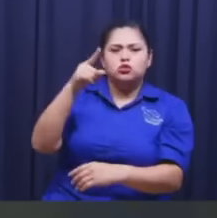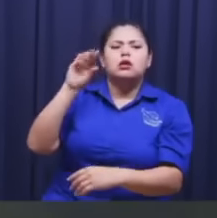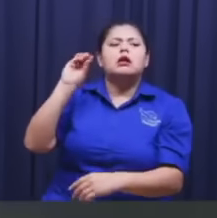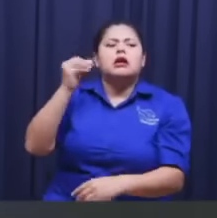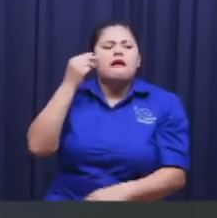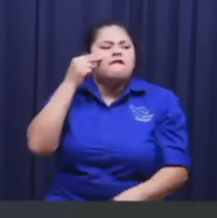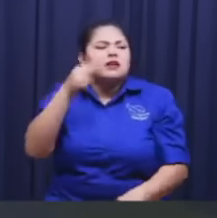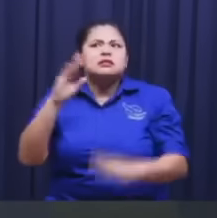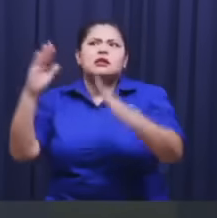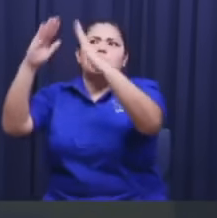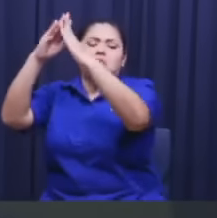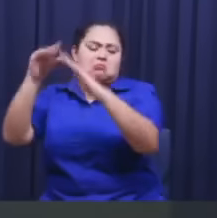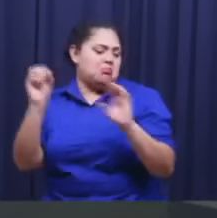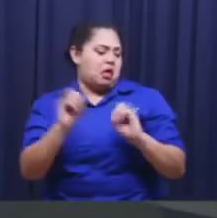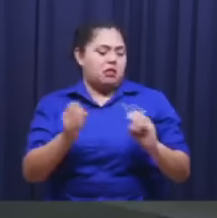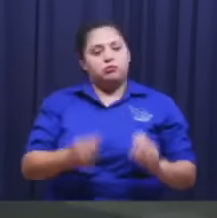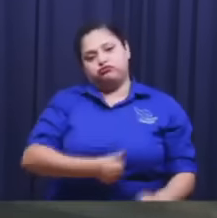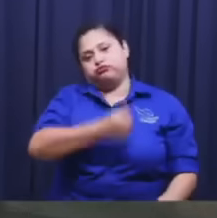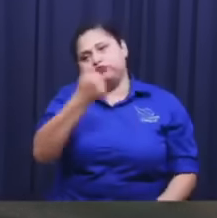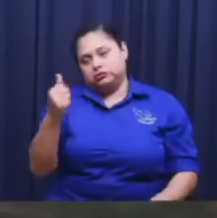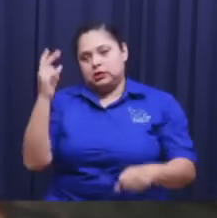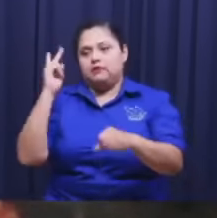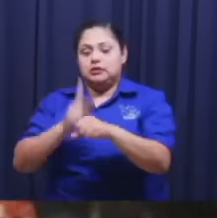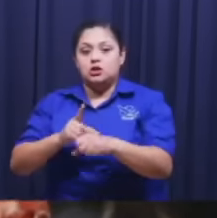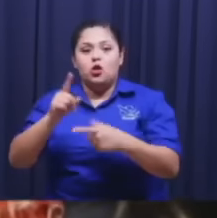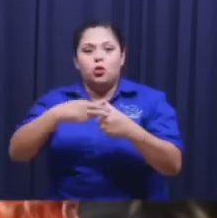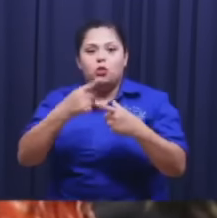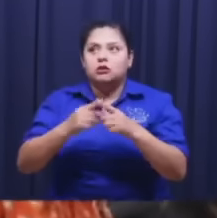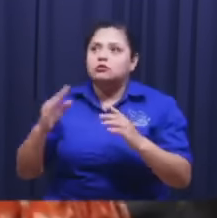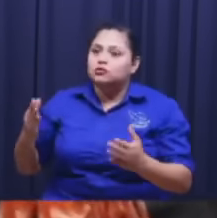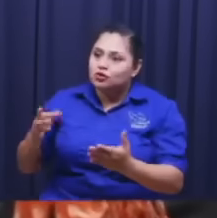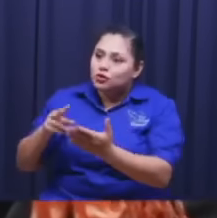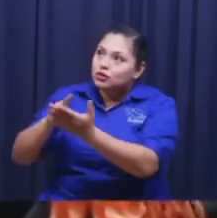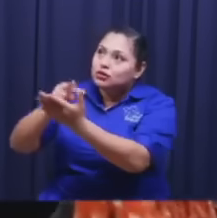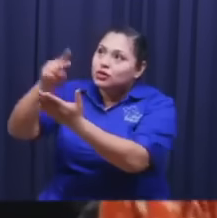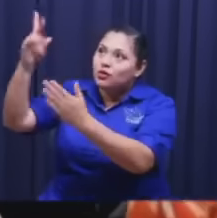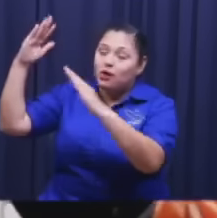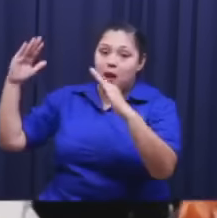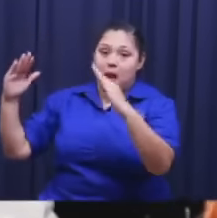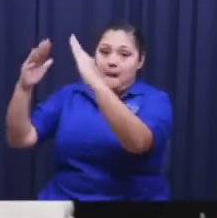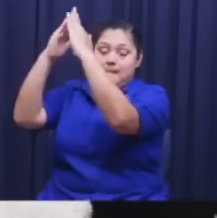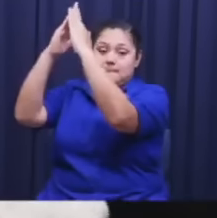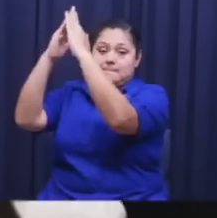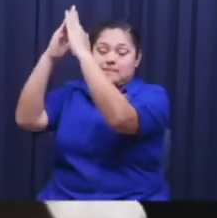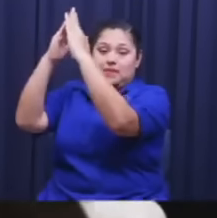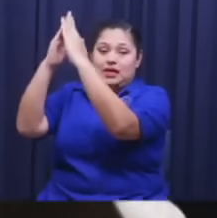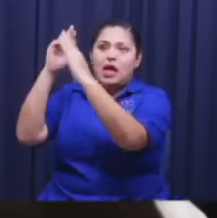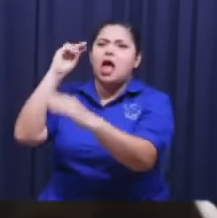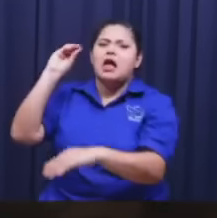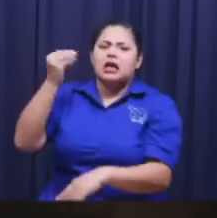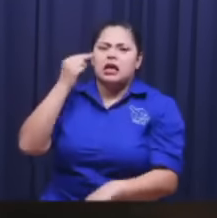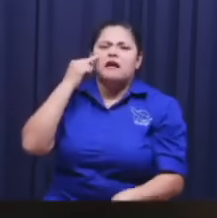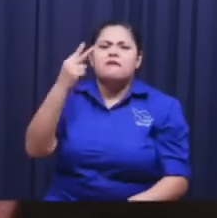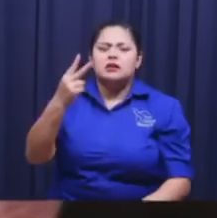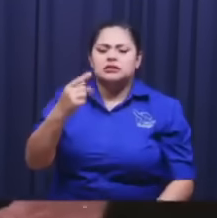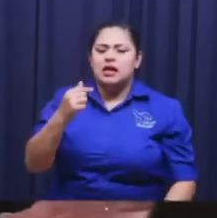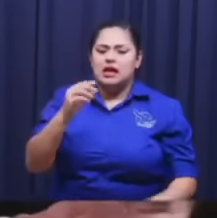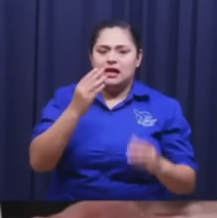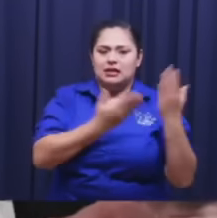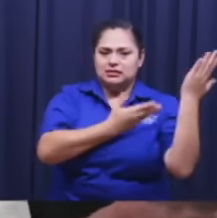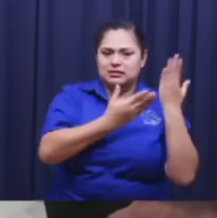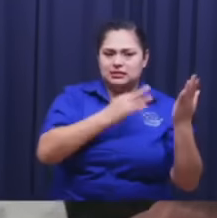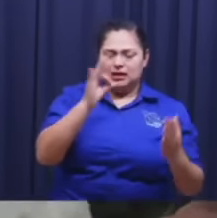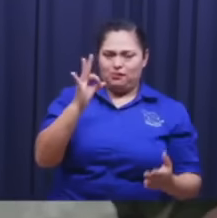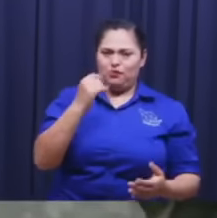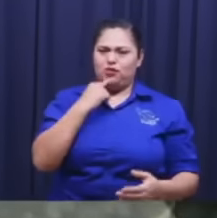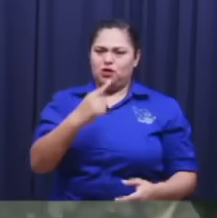¿qué miras? Nada. Allá la séptima vez que lo mandaron al volcán de agua hasta arriba, el siervo dijo: no, yo ya no vuelvo a subir aquí, tengo que ver algo.